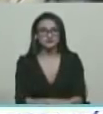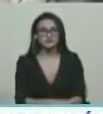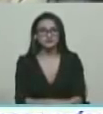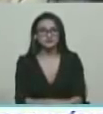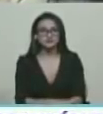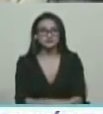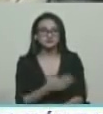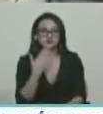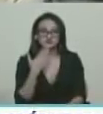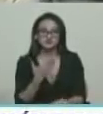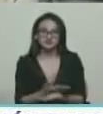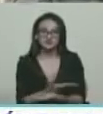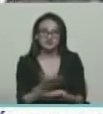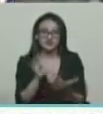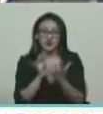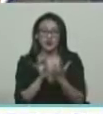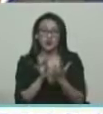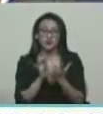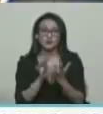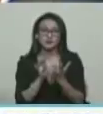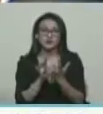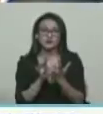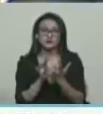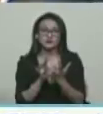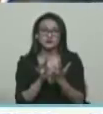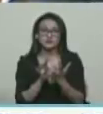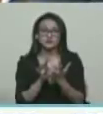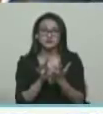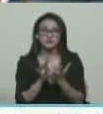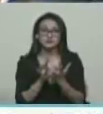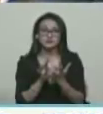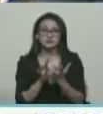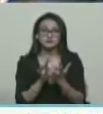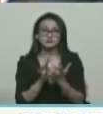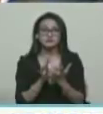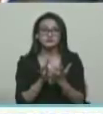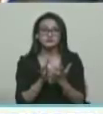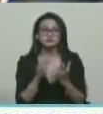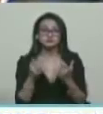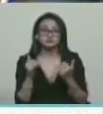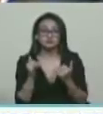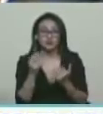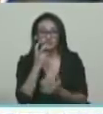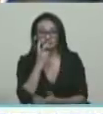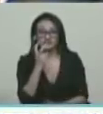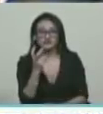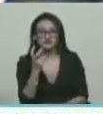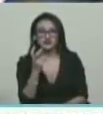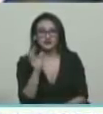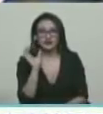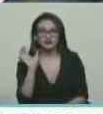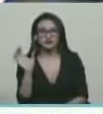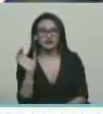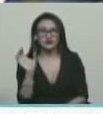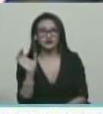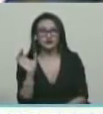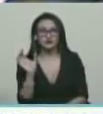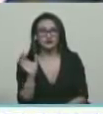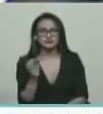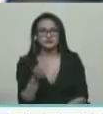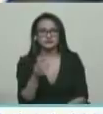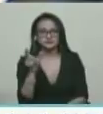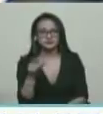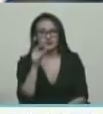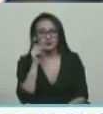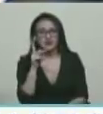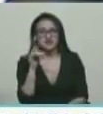Bien, muchísimas gracias por este contacto a esta hora, Barry. En efecto, a propósito de la visita de Estado del excelentísimo